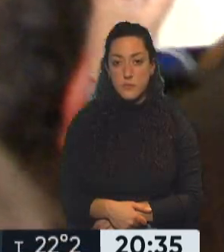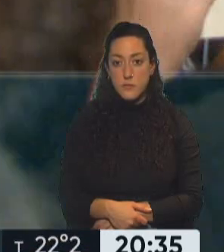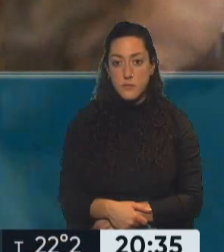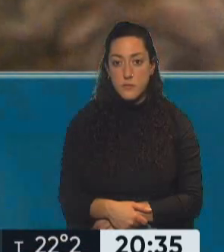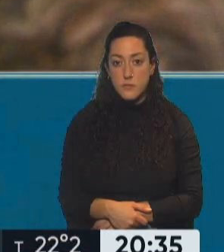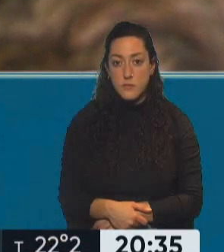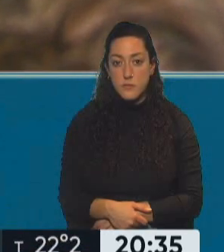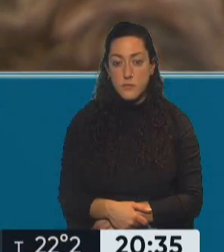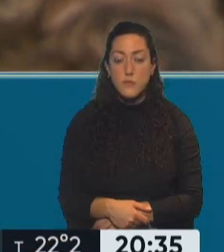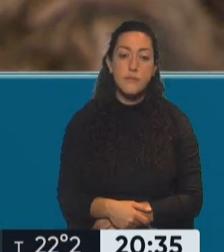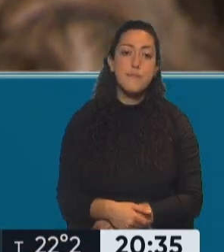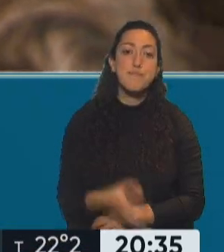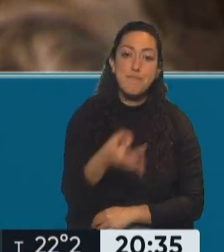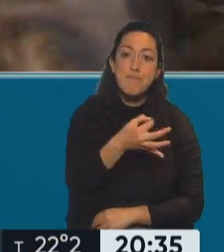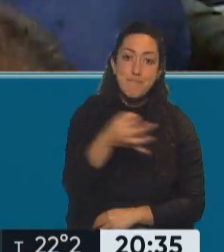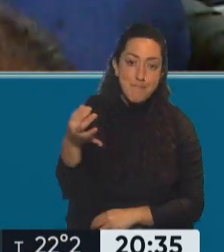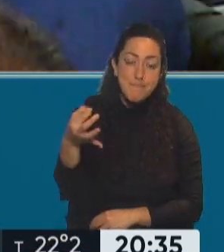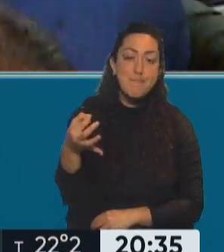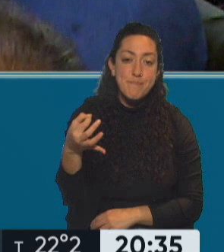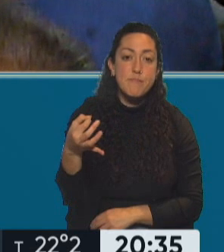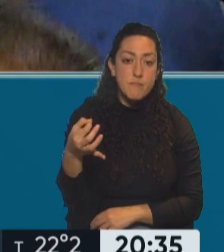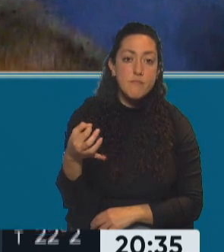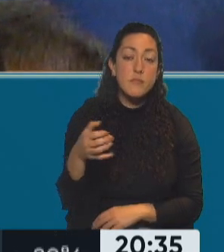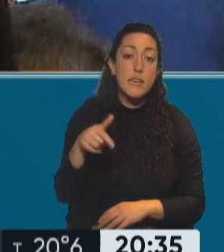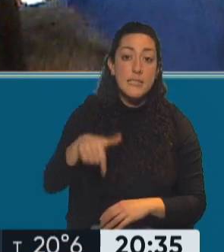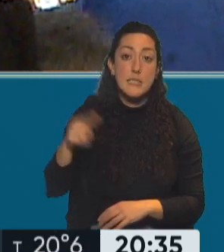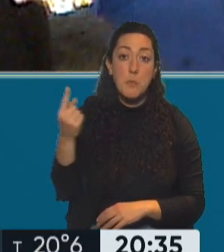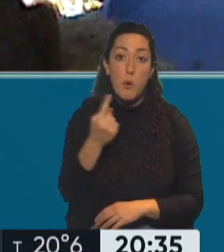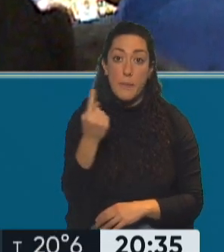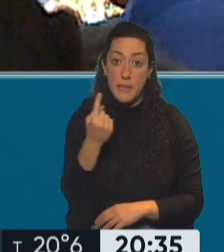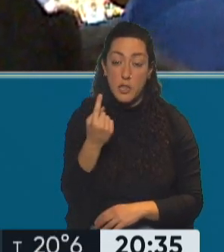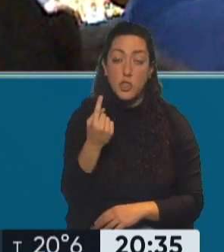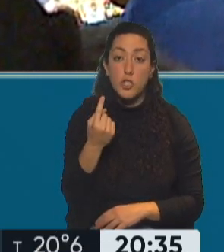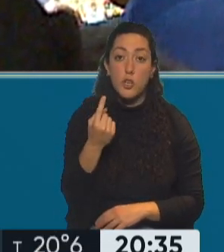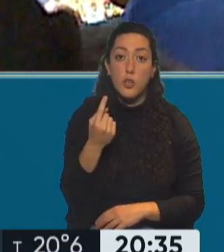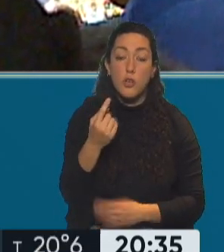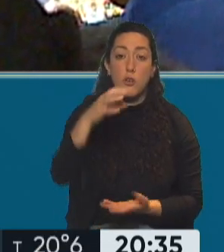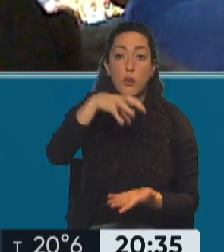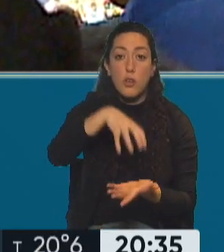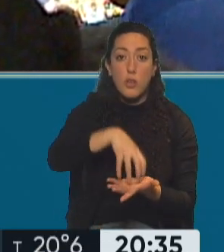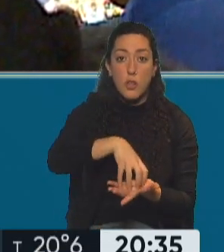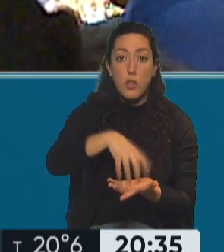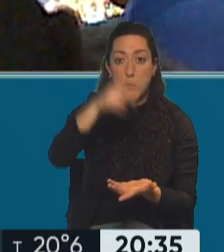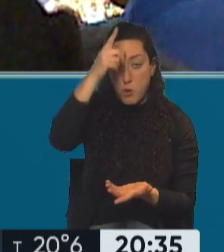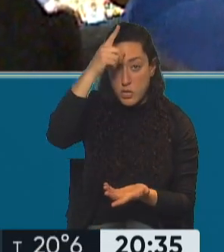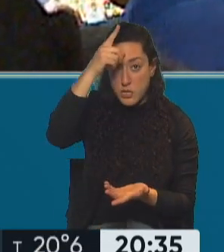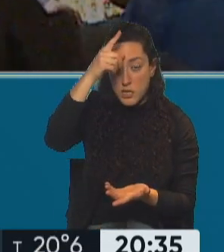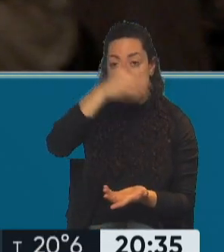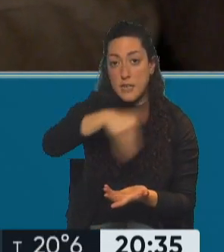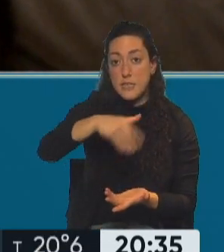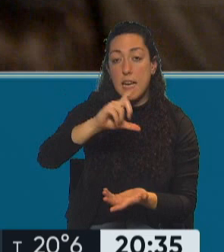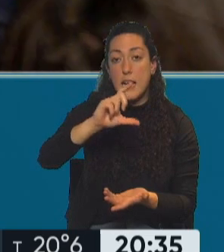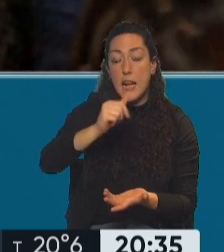Diana, felicitas, exactamente lo que está sucediendo en este momento dentro de esta dependencia policial de la calle Cavia